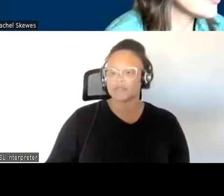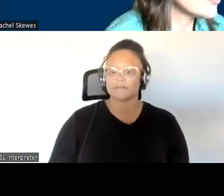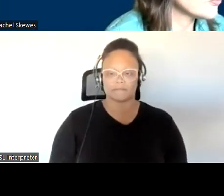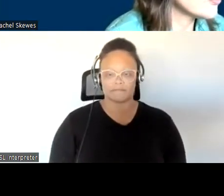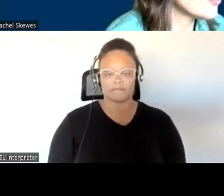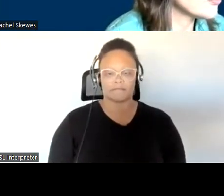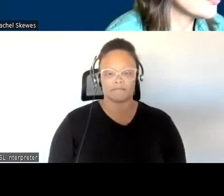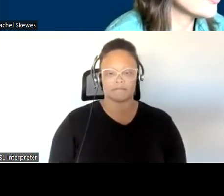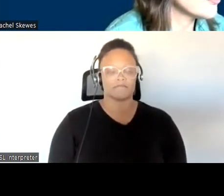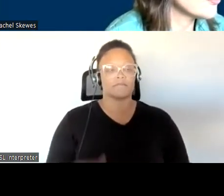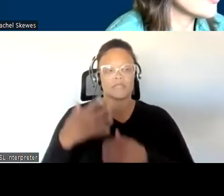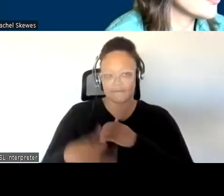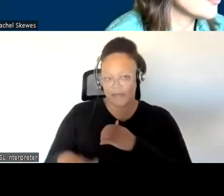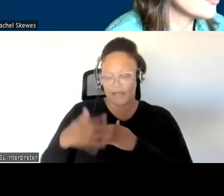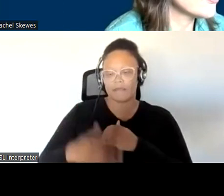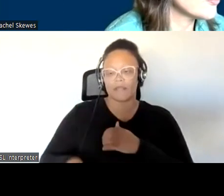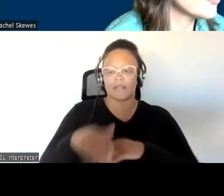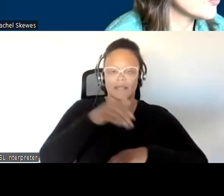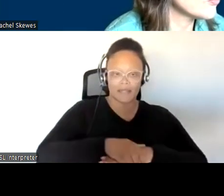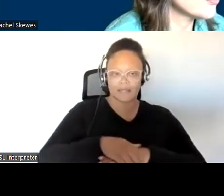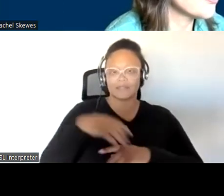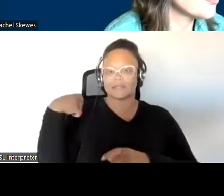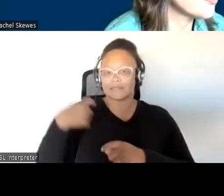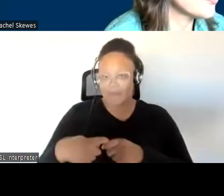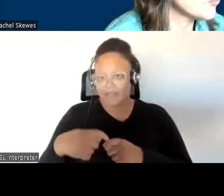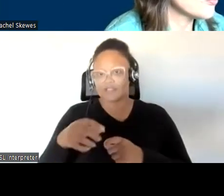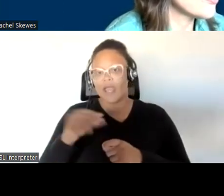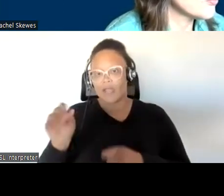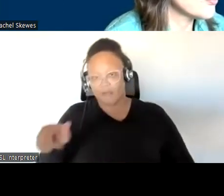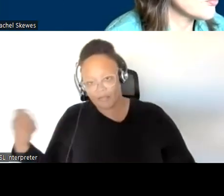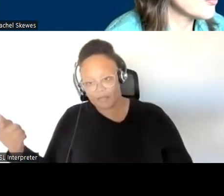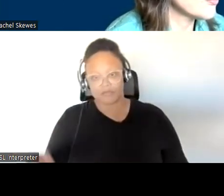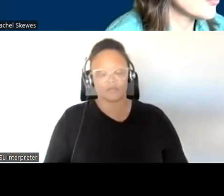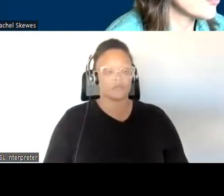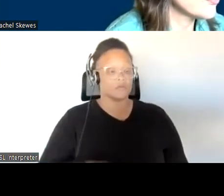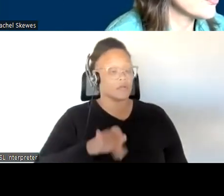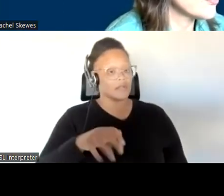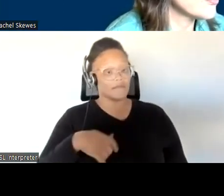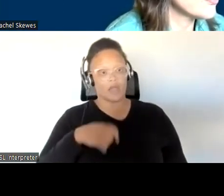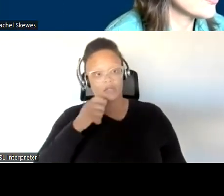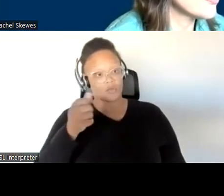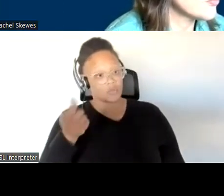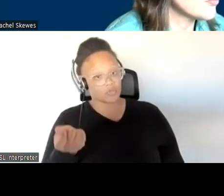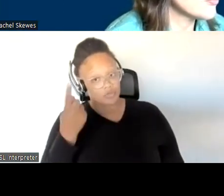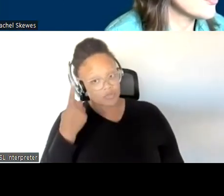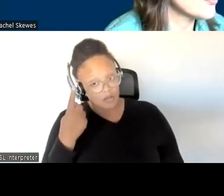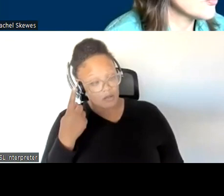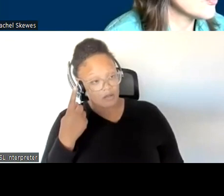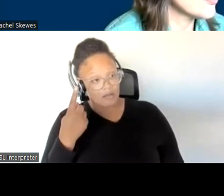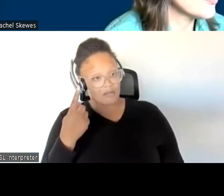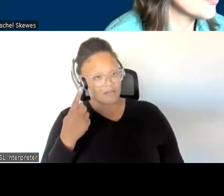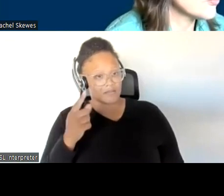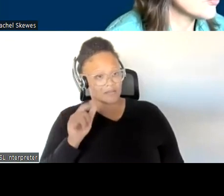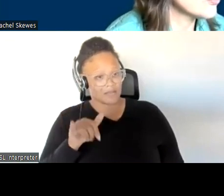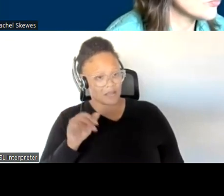Si lenguaje al de... caso no lo entiendo muy bien, así lleno lo que puedo, no importa, todavía está bien. Sí,